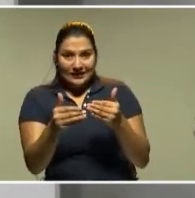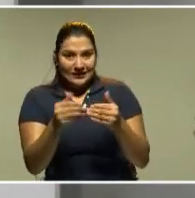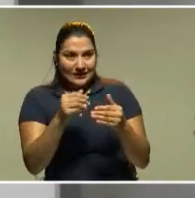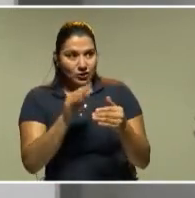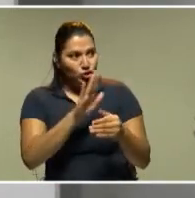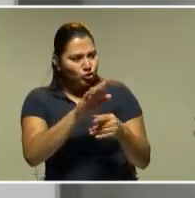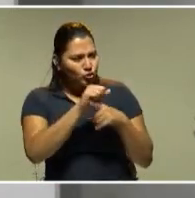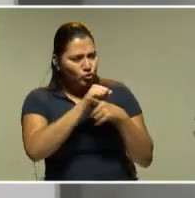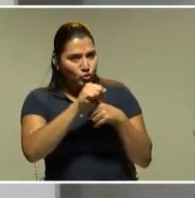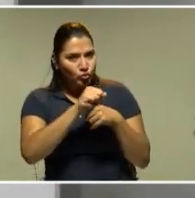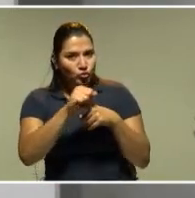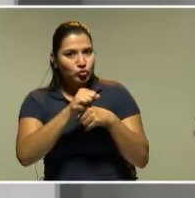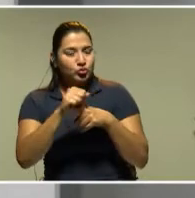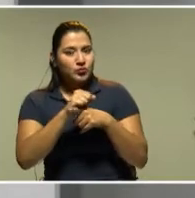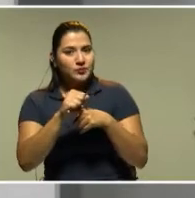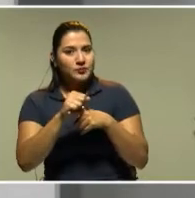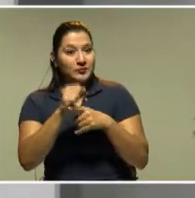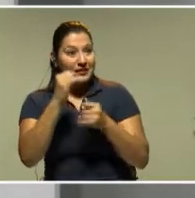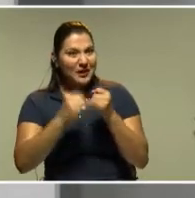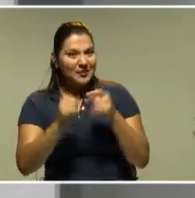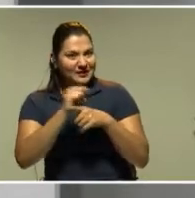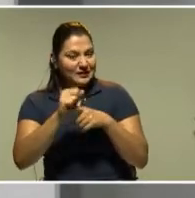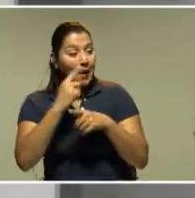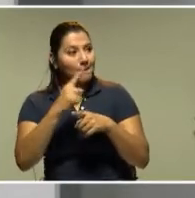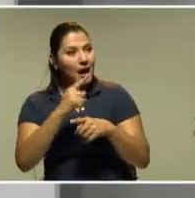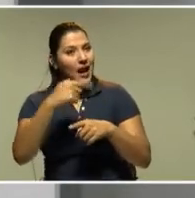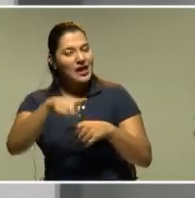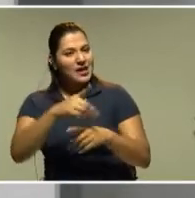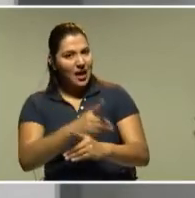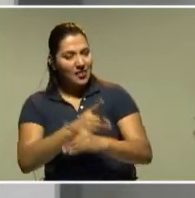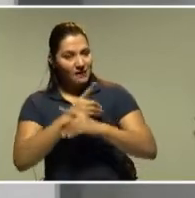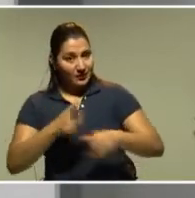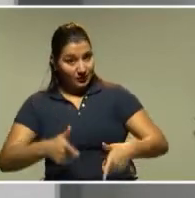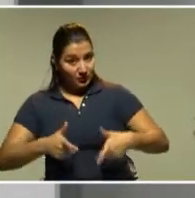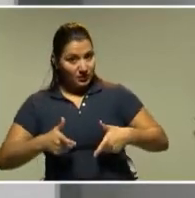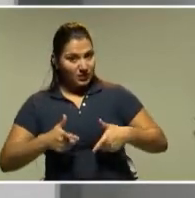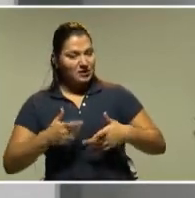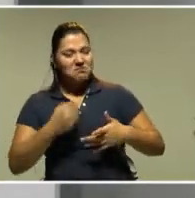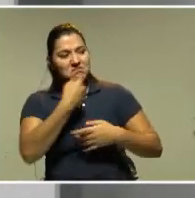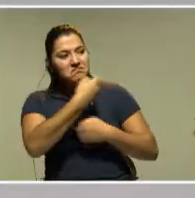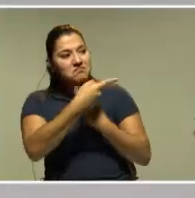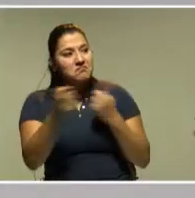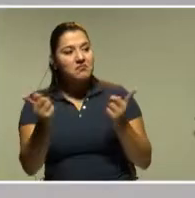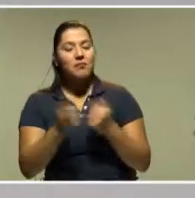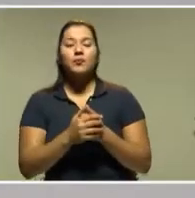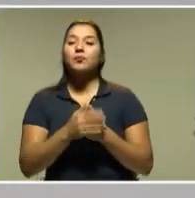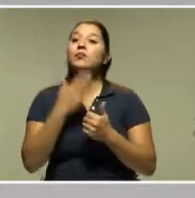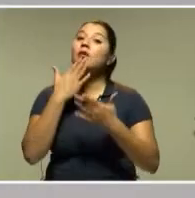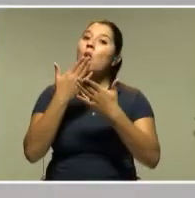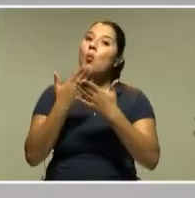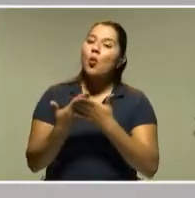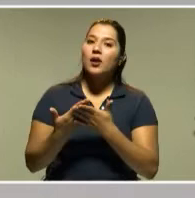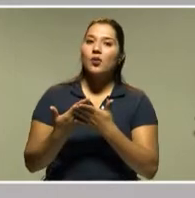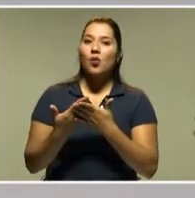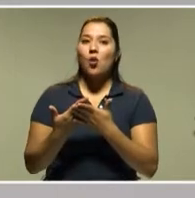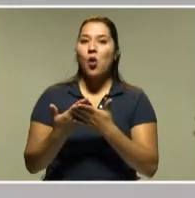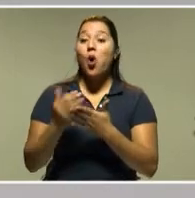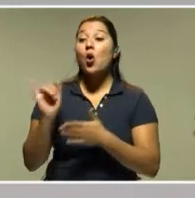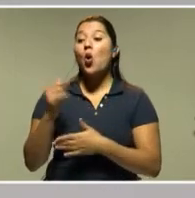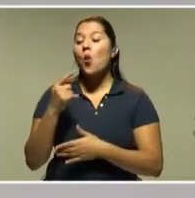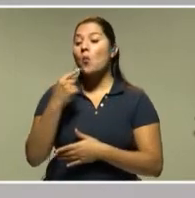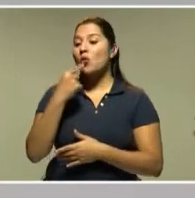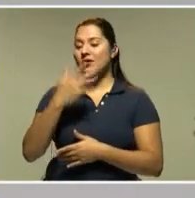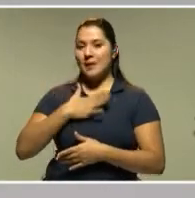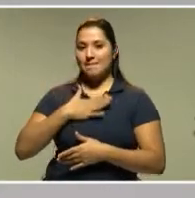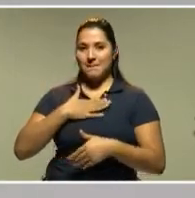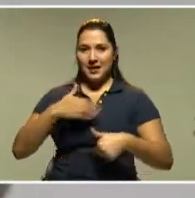sido su preparación de esta defensa del título, se quiere darle a este pueblo costarricense? Bueno, como dice mi entrenador